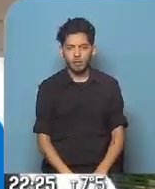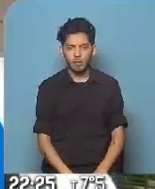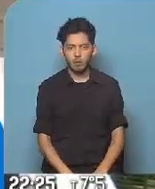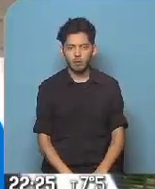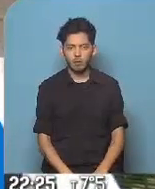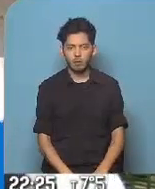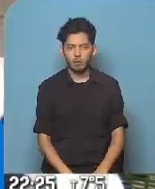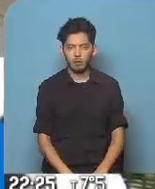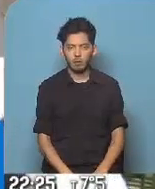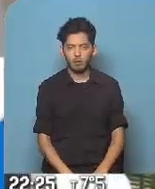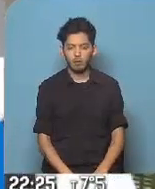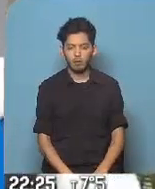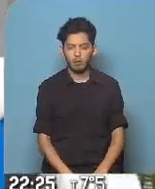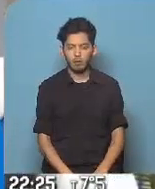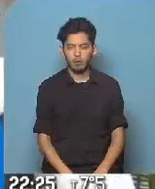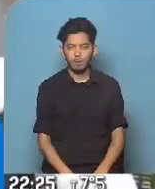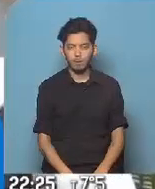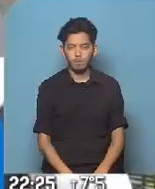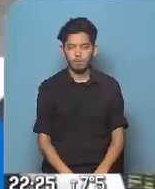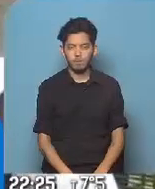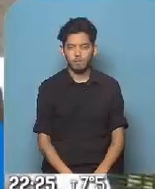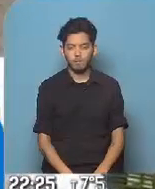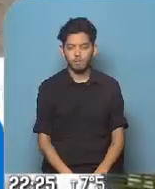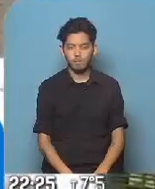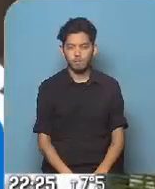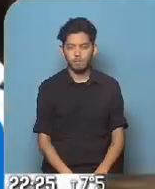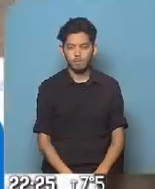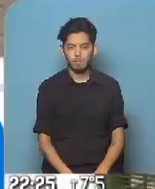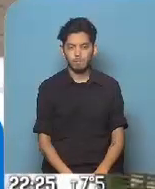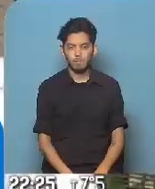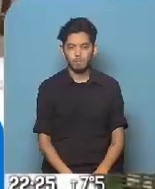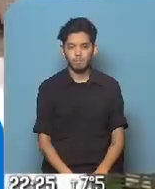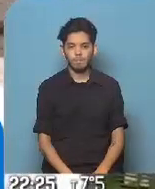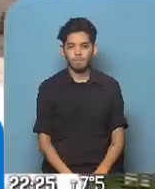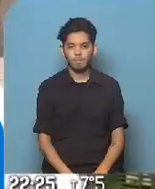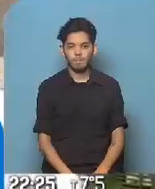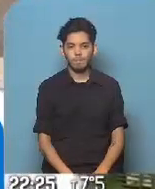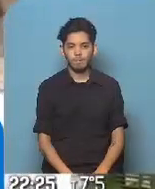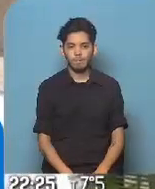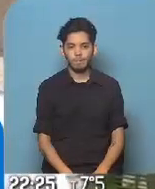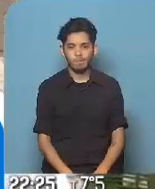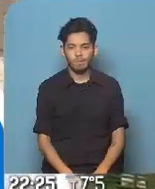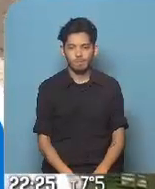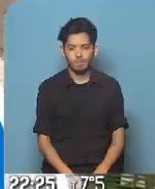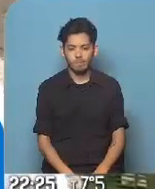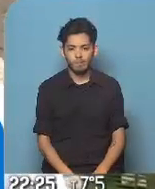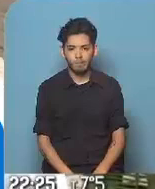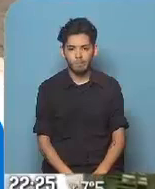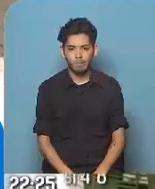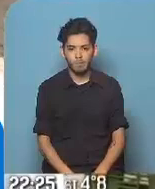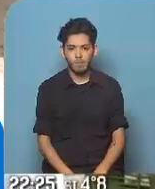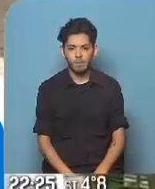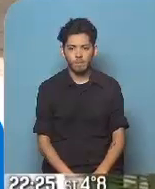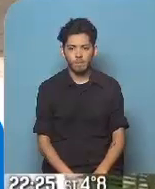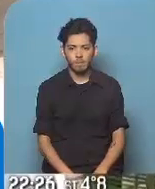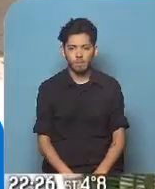rechtes Deutsch auf der Straße waren und deshalb habe ich Angst, aber ich hoffe, dass alles gut